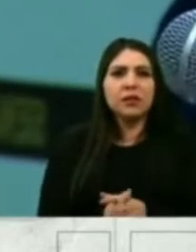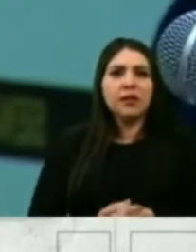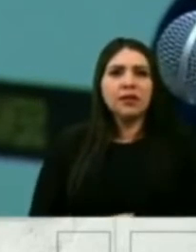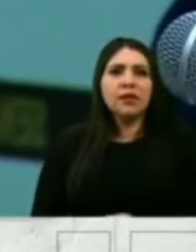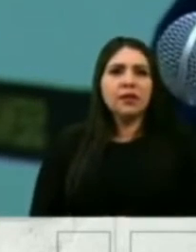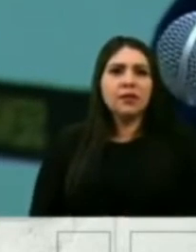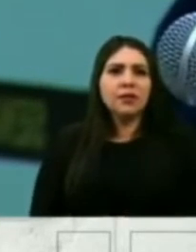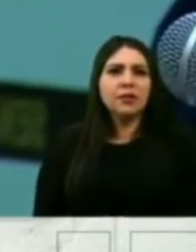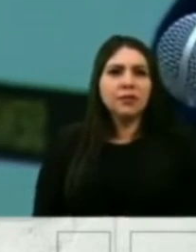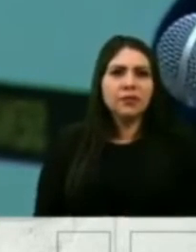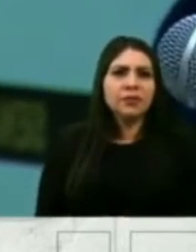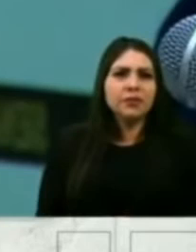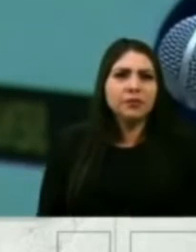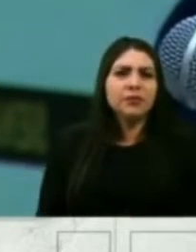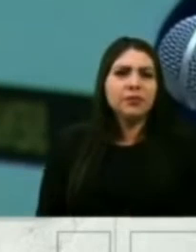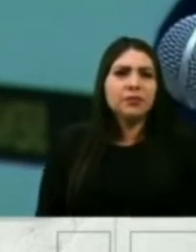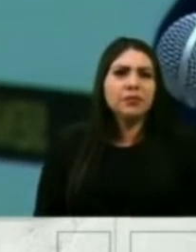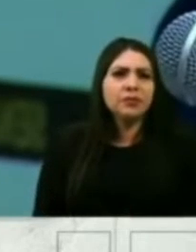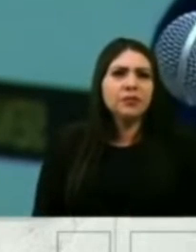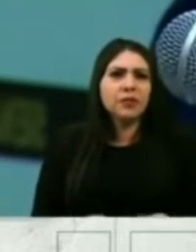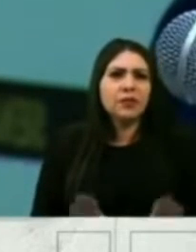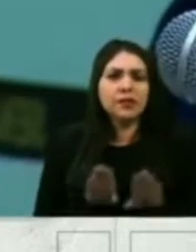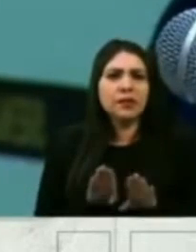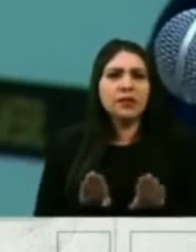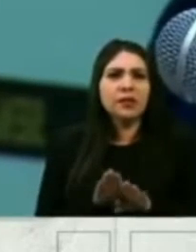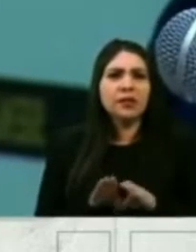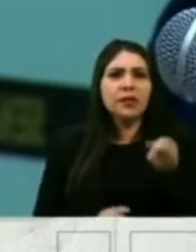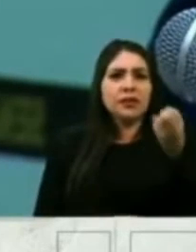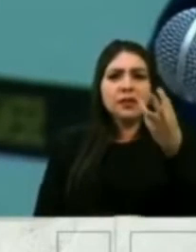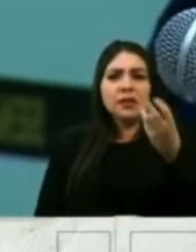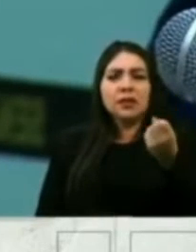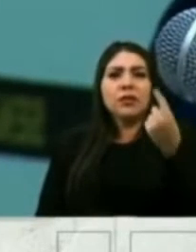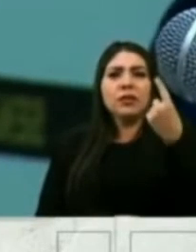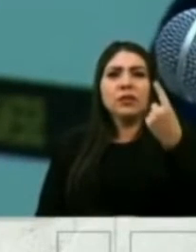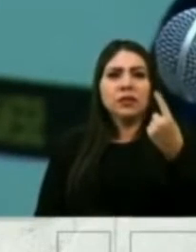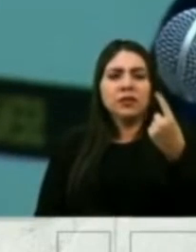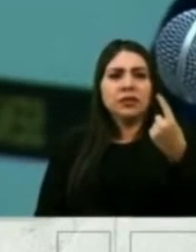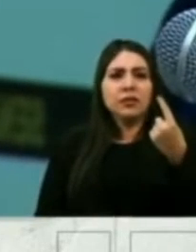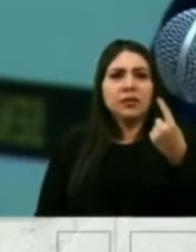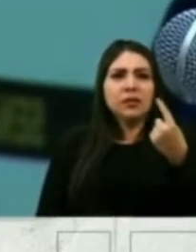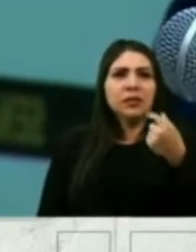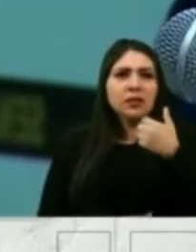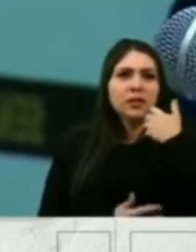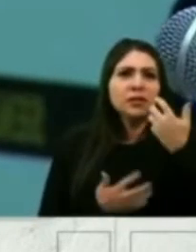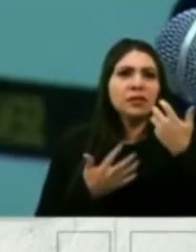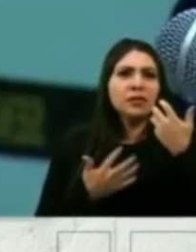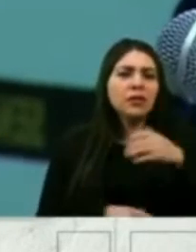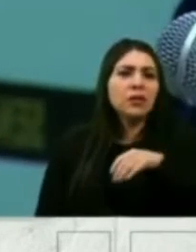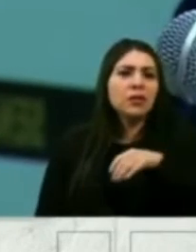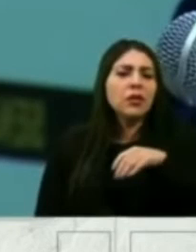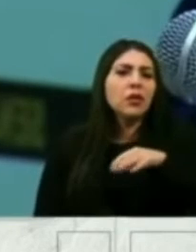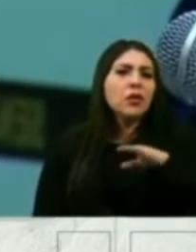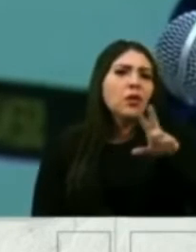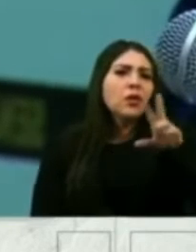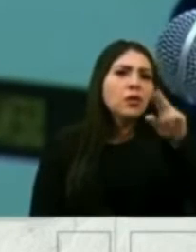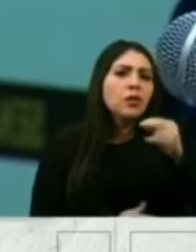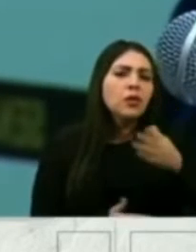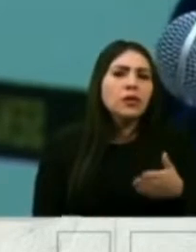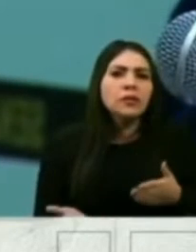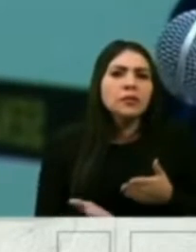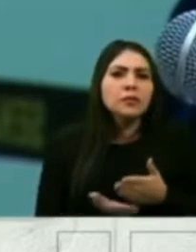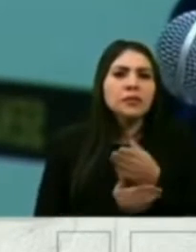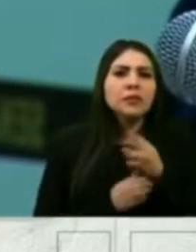al menos un tercio del país buscando la no intervención del